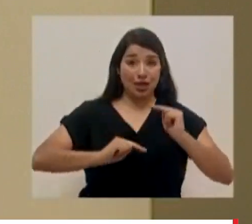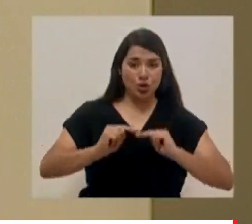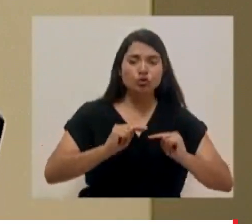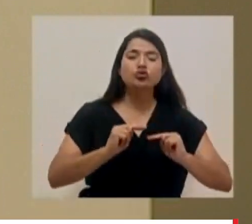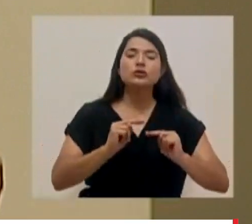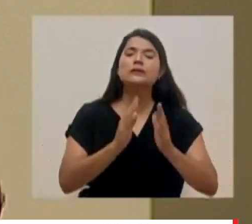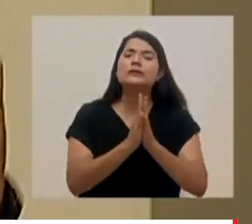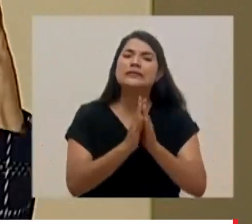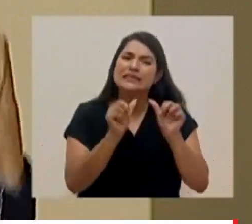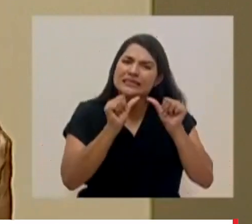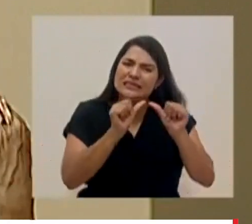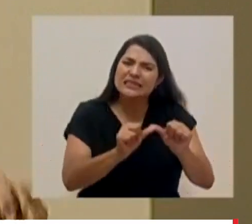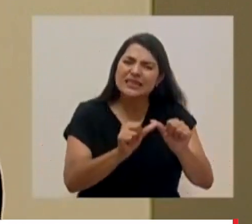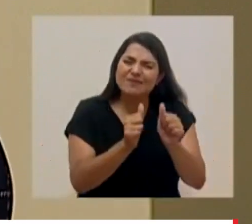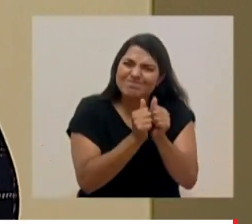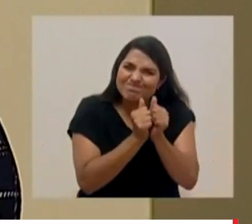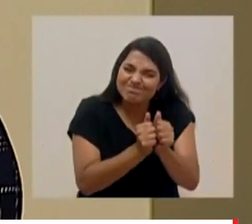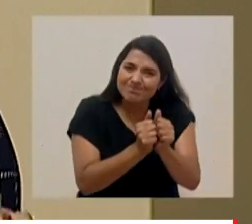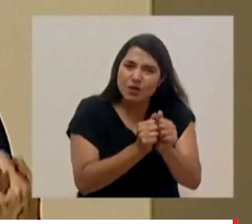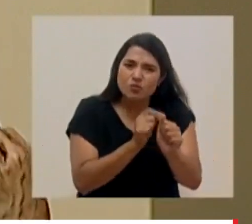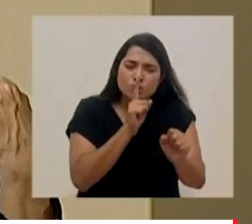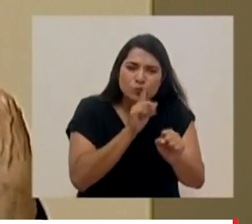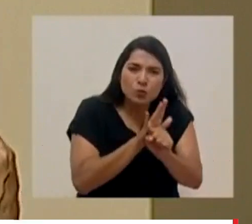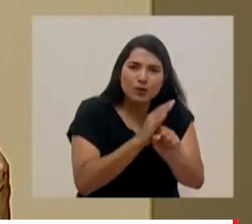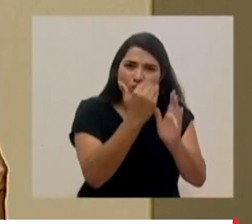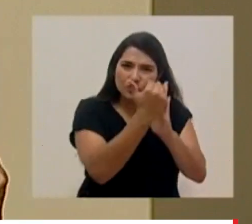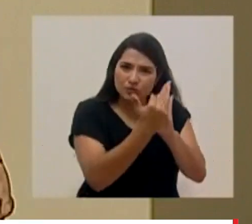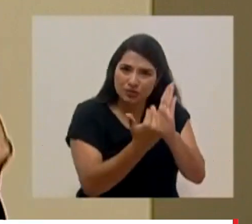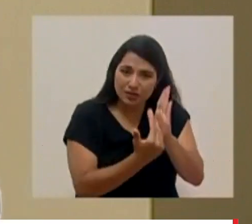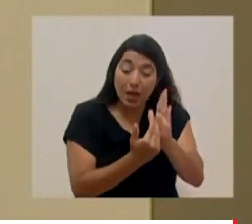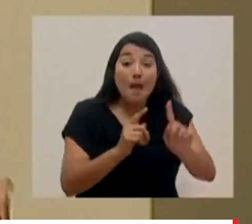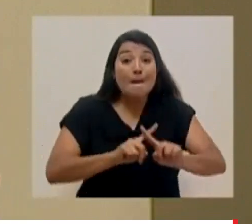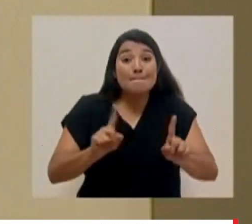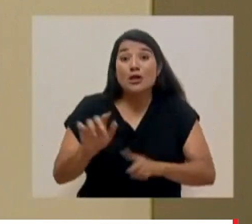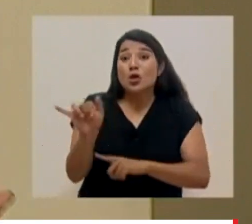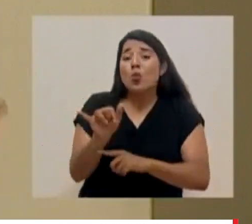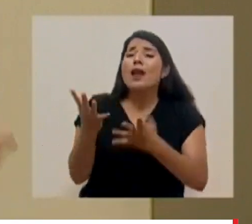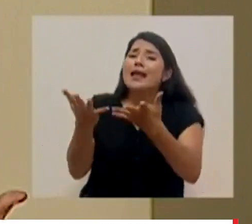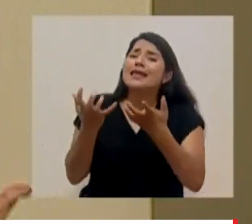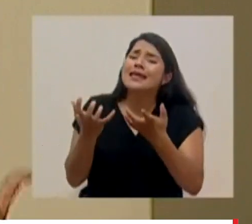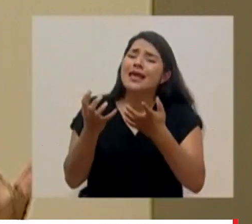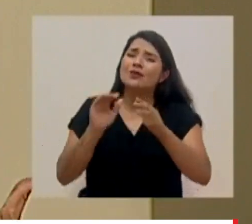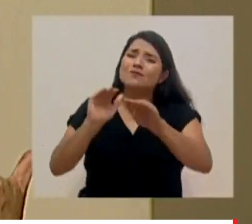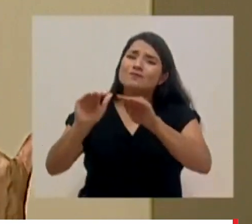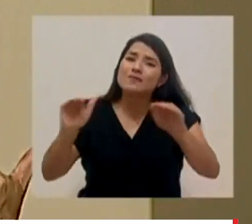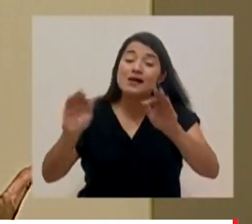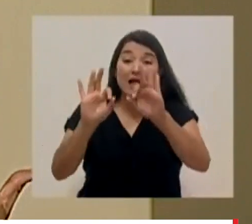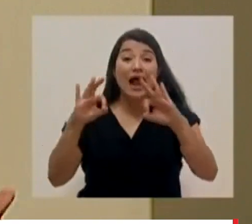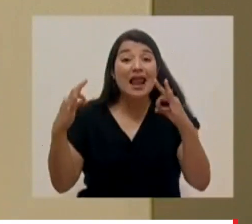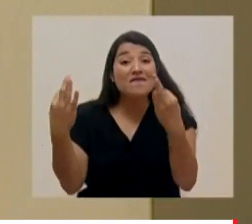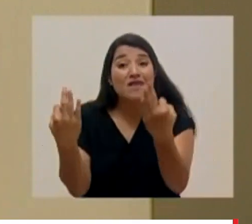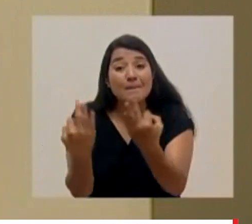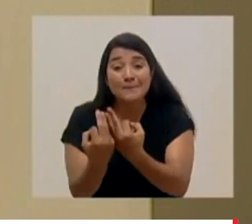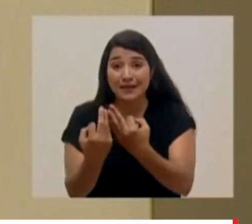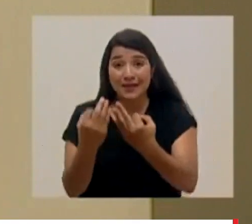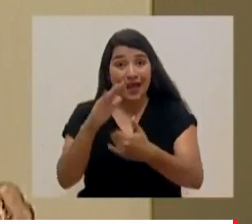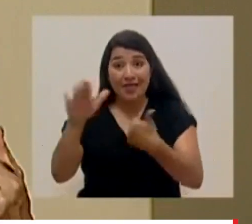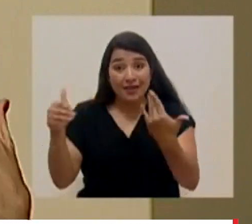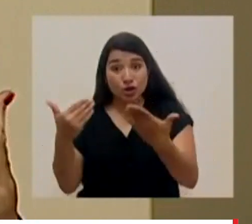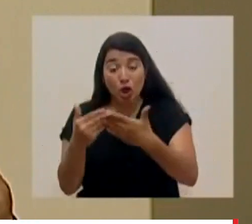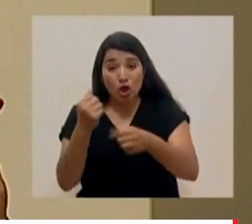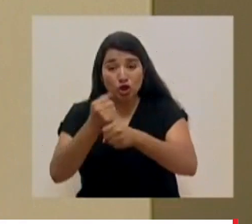seguir un estricto apego a los protocolos, quiero invitar a las familias de todas esas personas